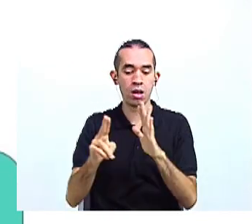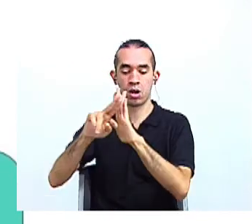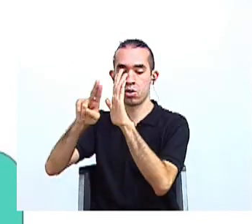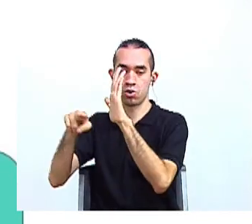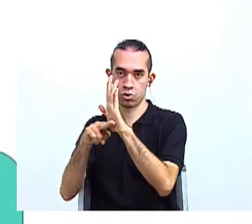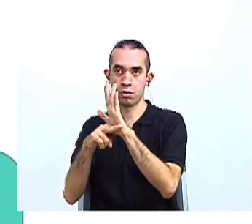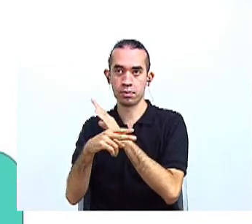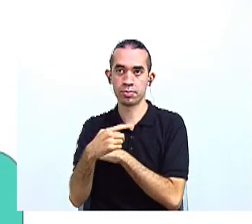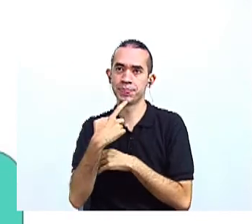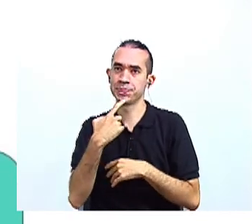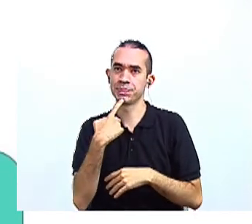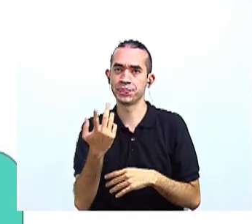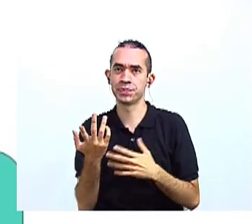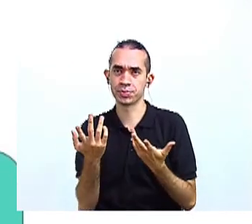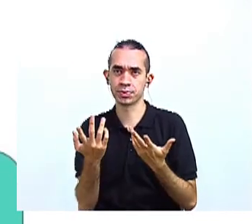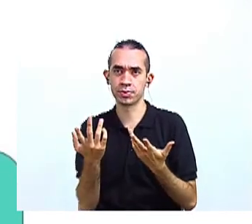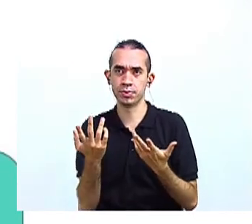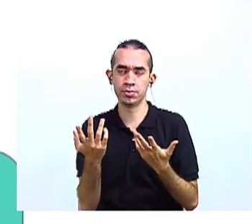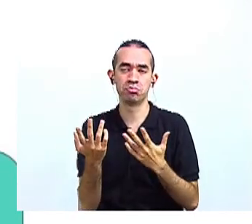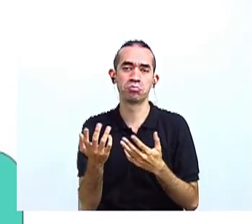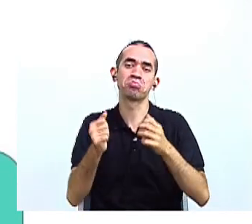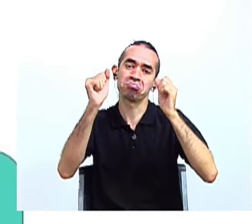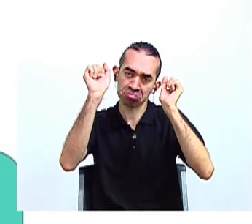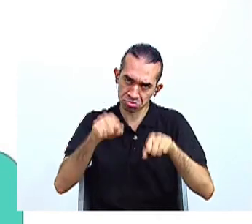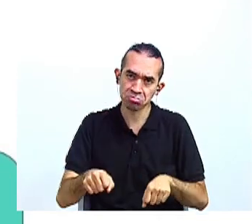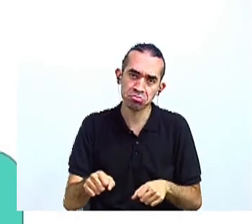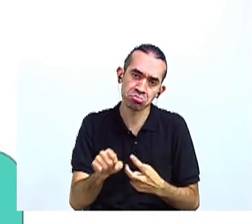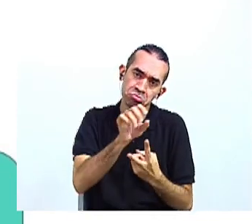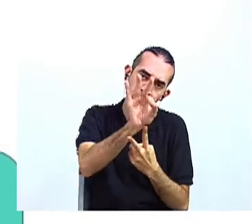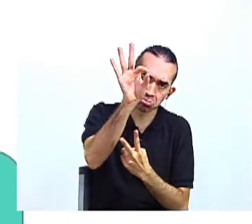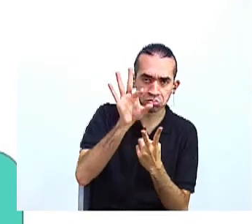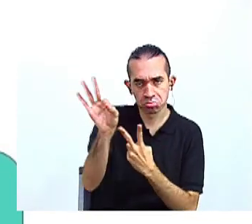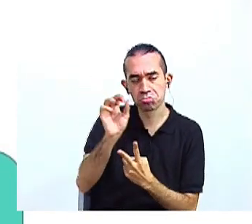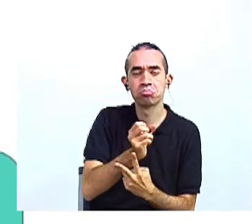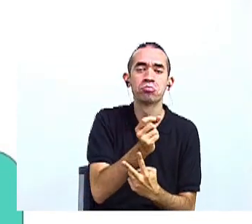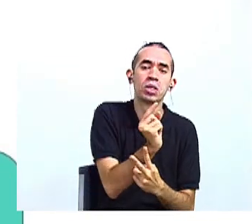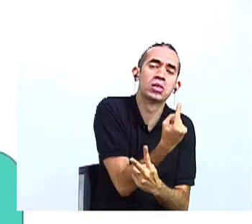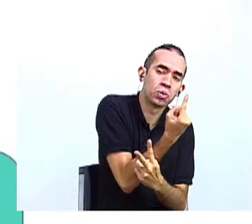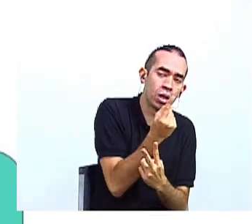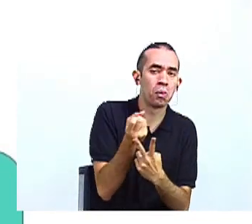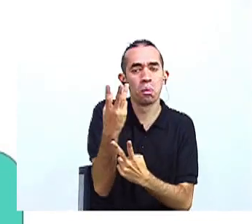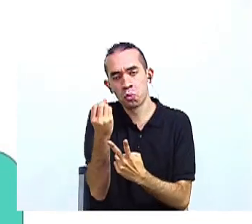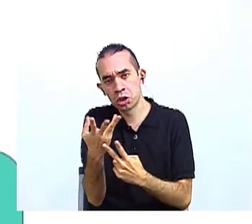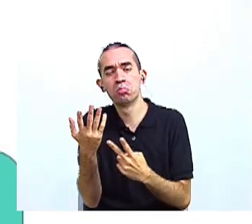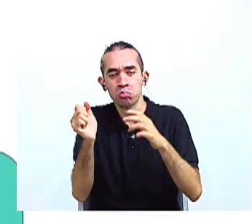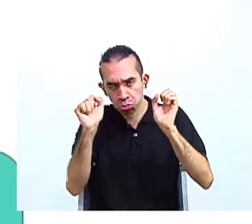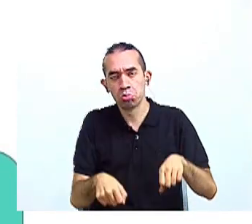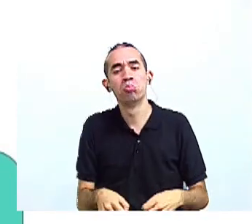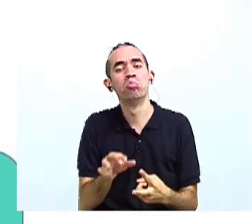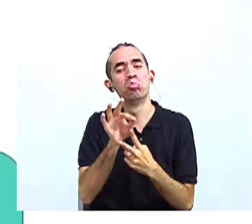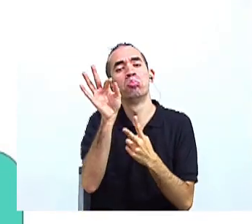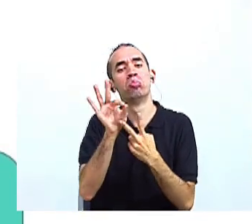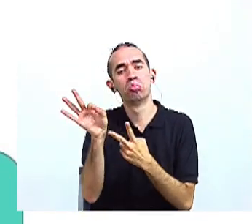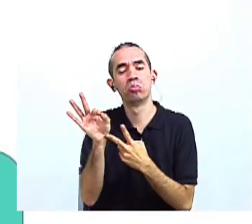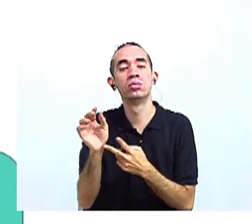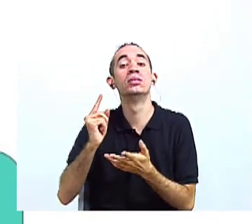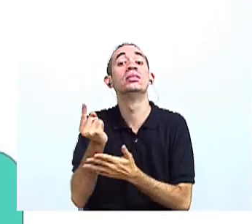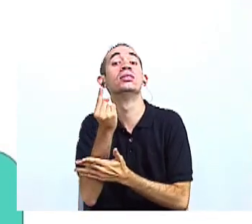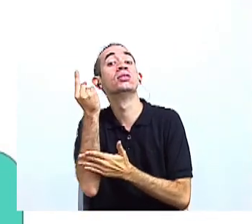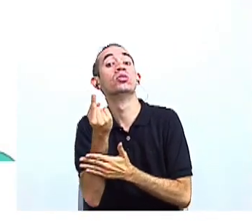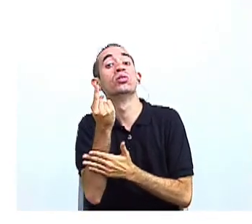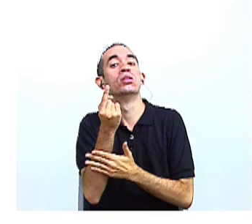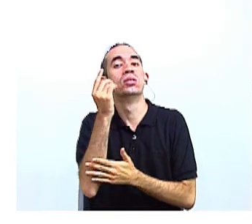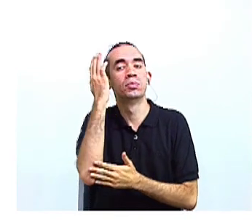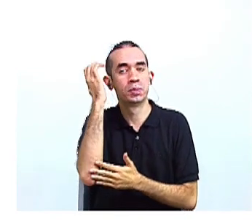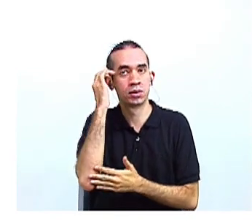indica que en esos escenarios puede utilizarse tanto en singular como en plural. En singular